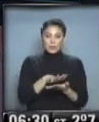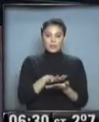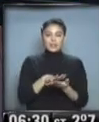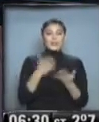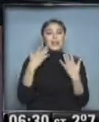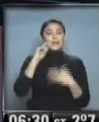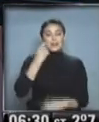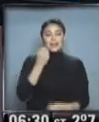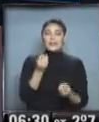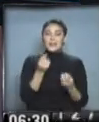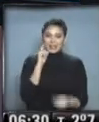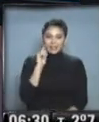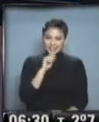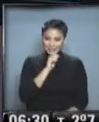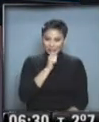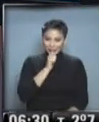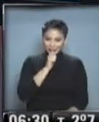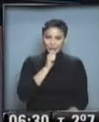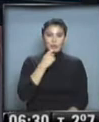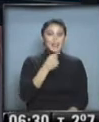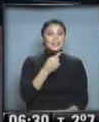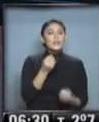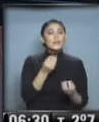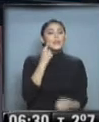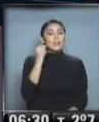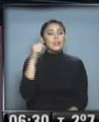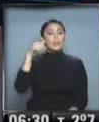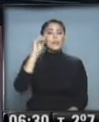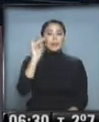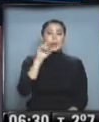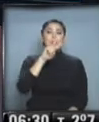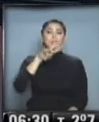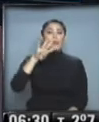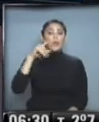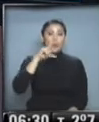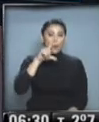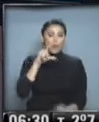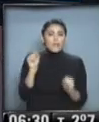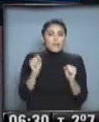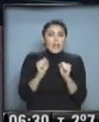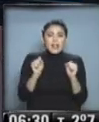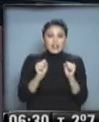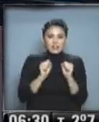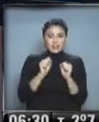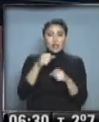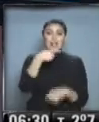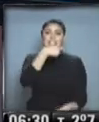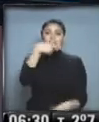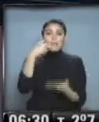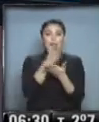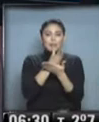buen tiempo. ¿Qué tal, Maki? Muy buenos días. ¿Cómo estás? Hola, Gaby. Feliz miércoles 24 de julio, todavía con un frío. Ay, a no mitad de